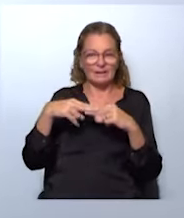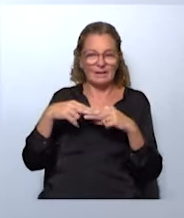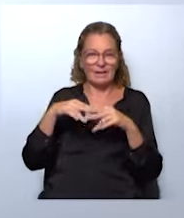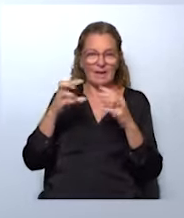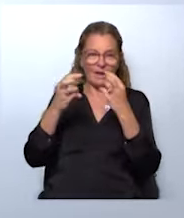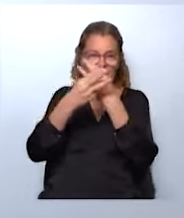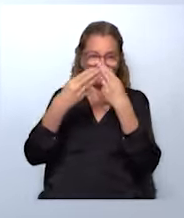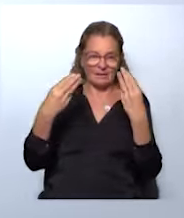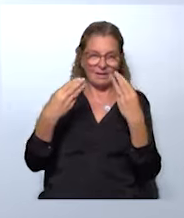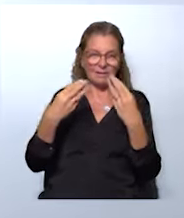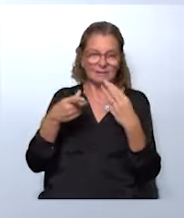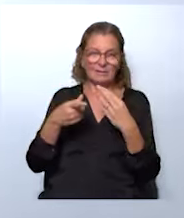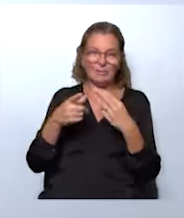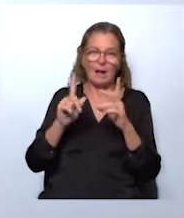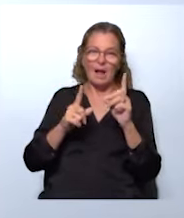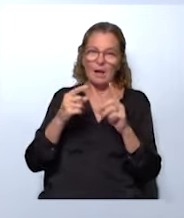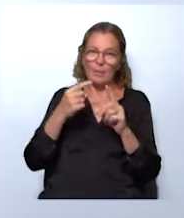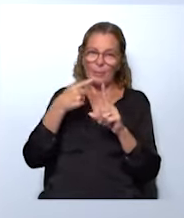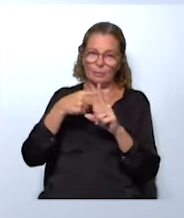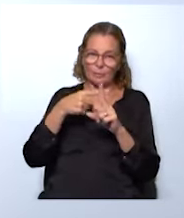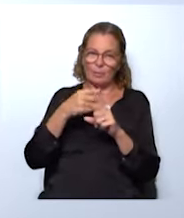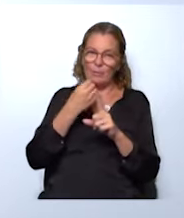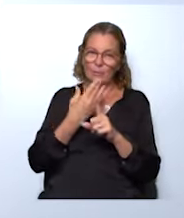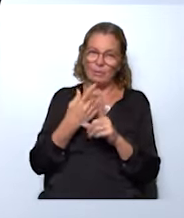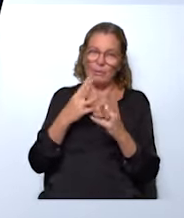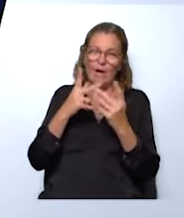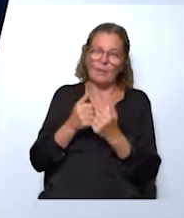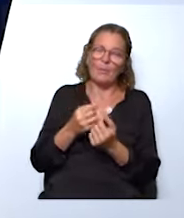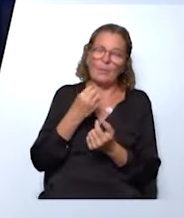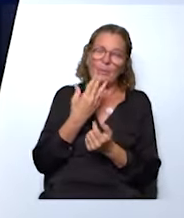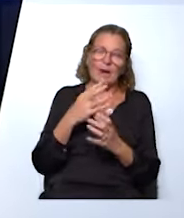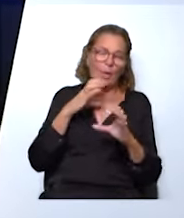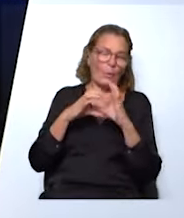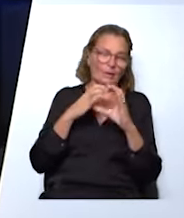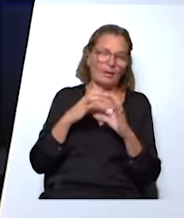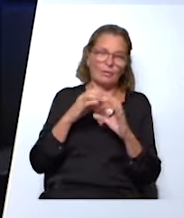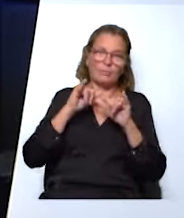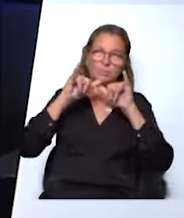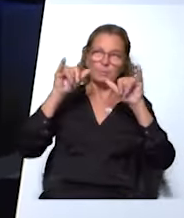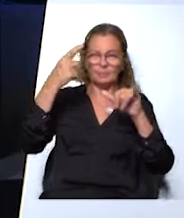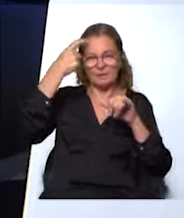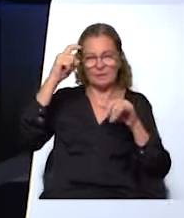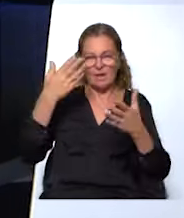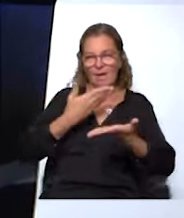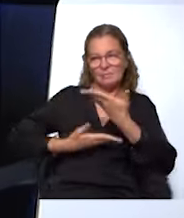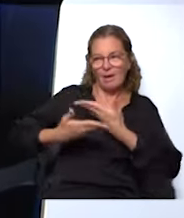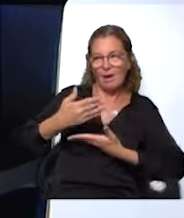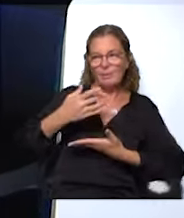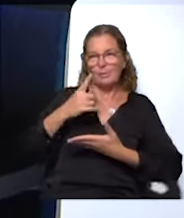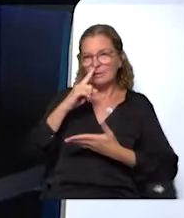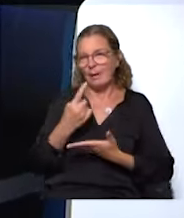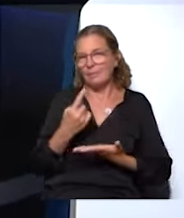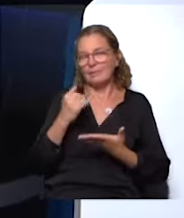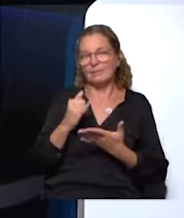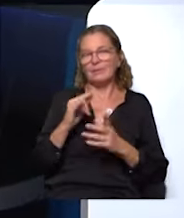general la las redes tienen una parte muy positiva que es un mecanismo de de comunicación de difusión de ideas de intercambio y